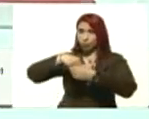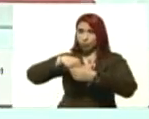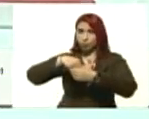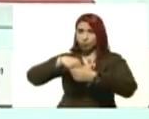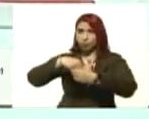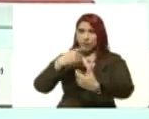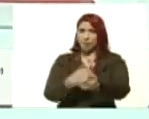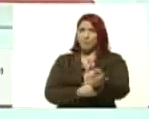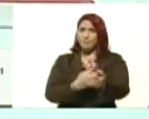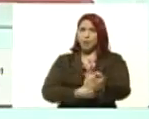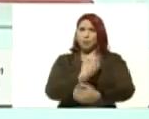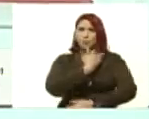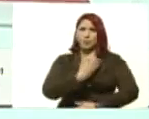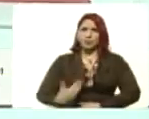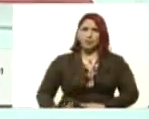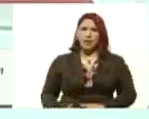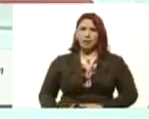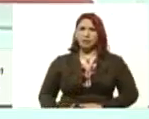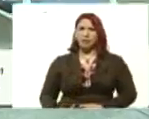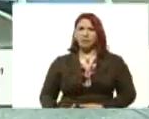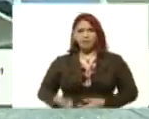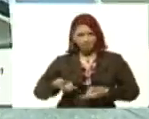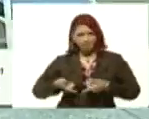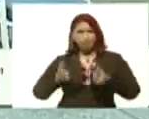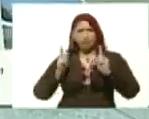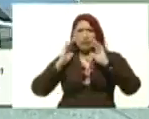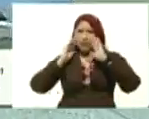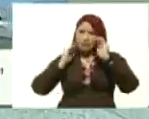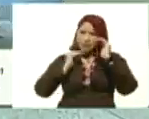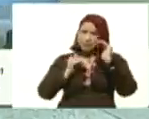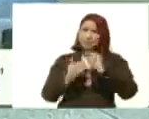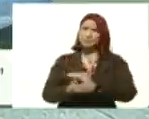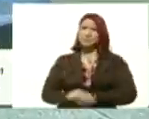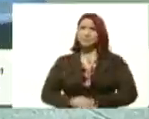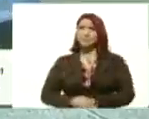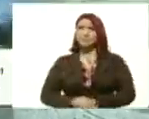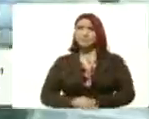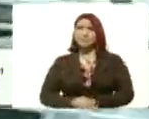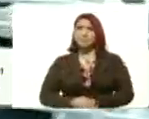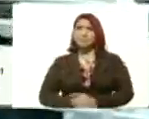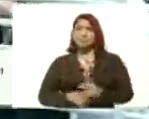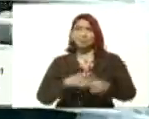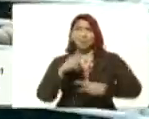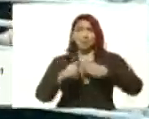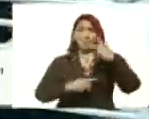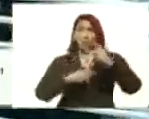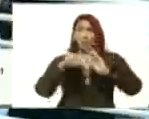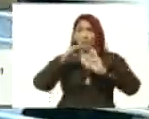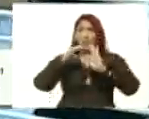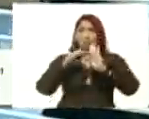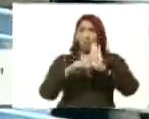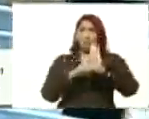hermano presidente, nos va a permitir atender en programación